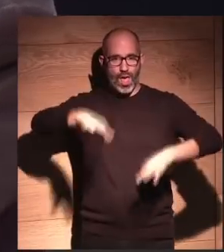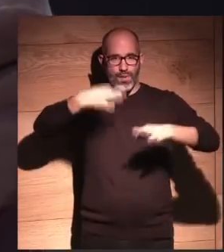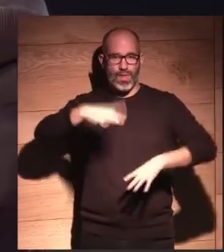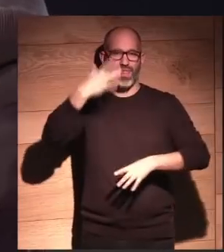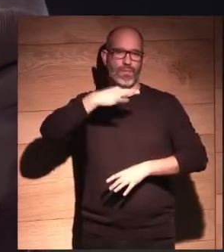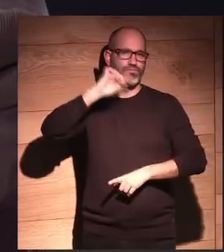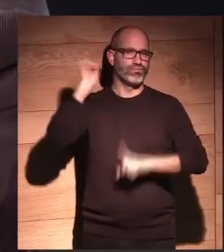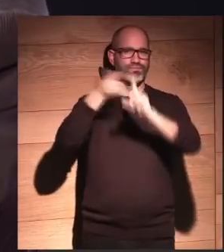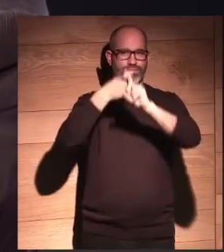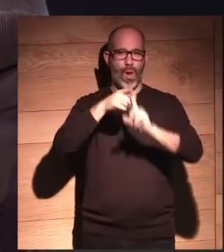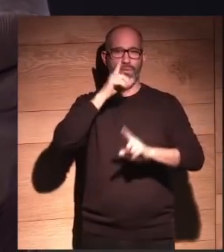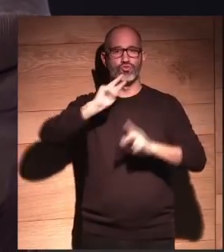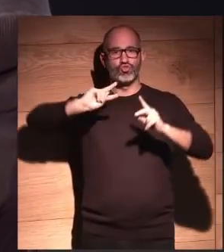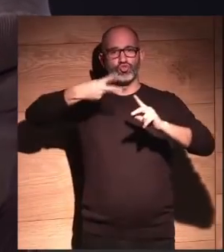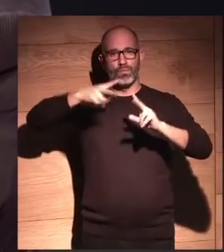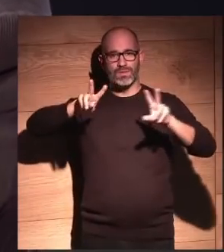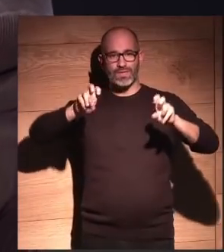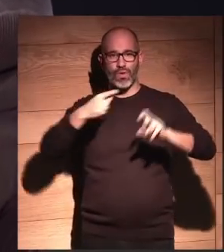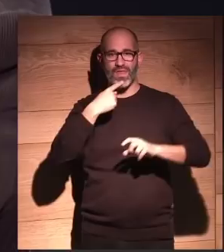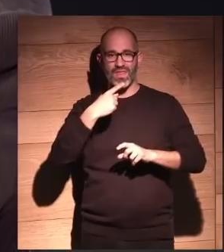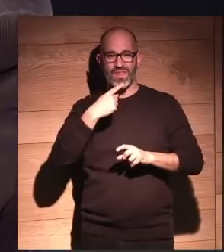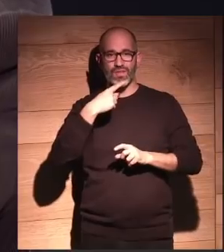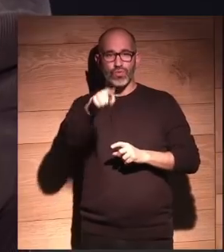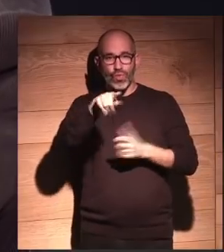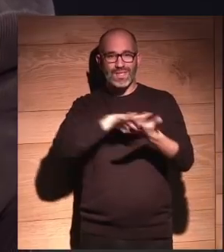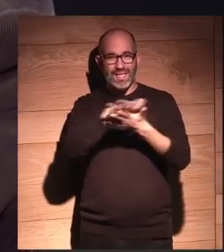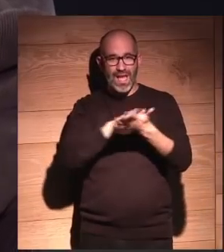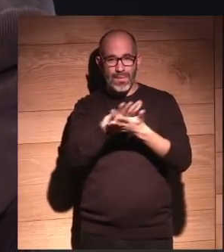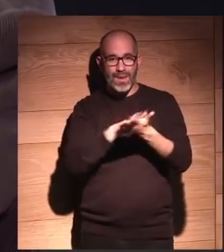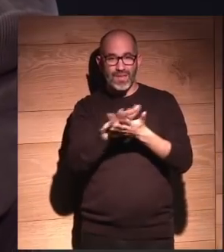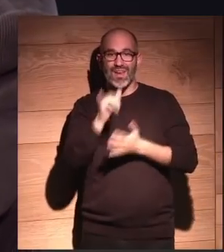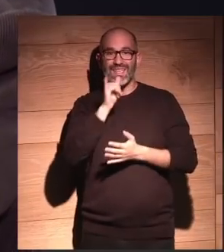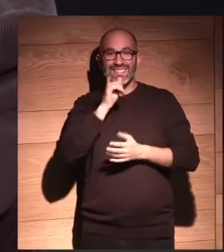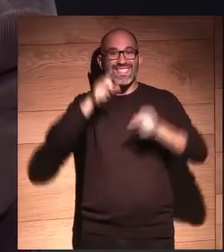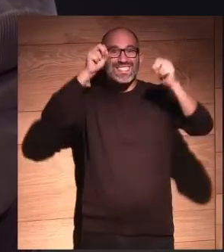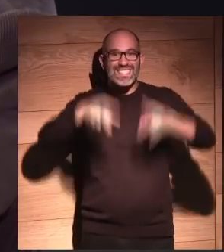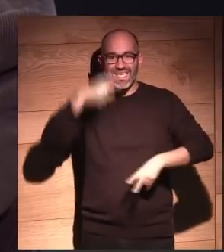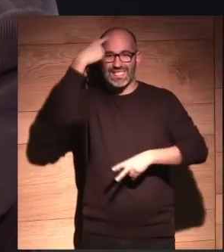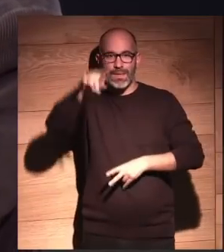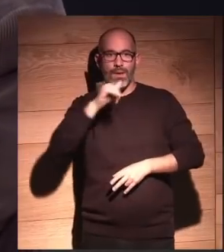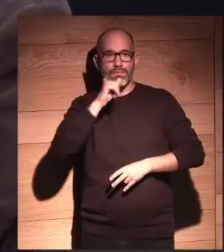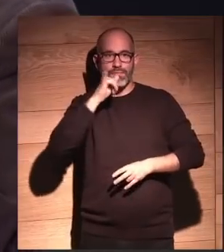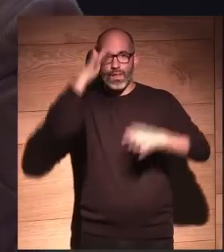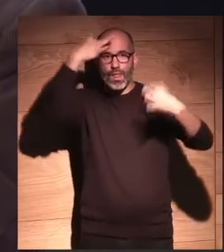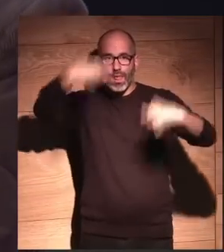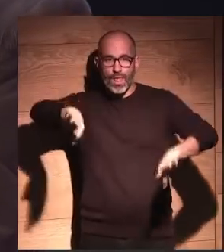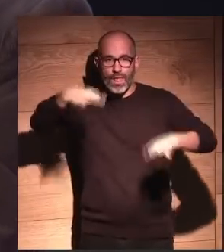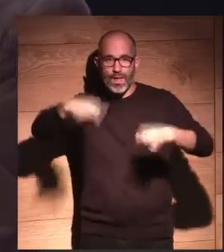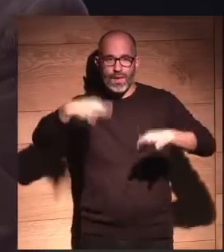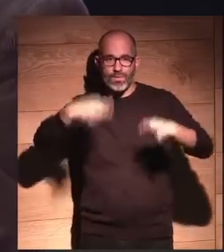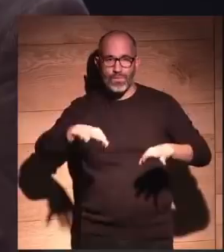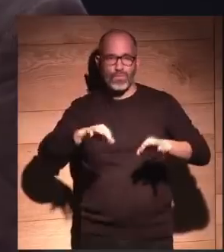El subtítulo del libro dice: estás hablando latín sin que sepas que lo estás hablando. De la misma